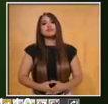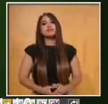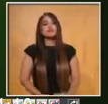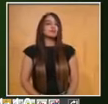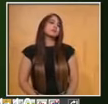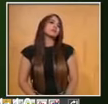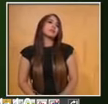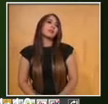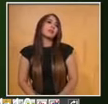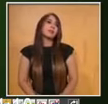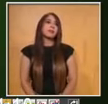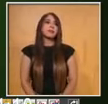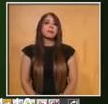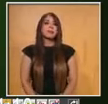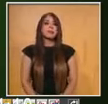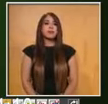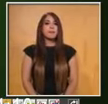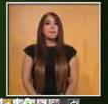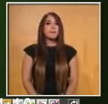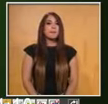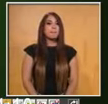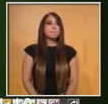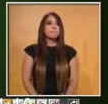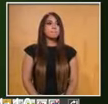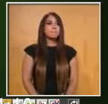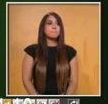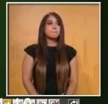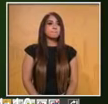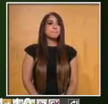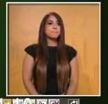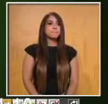Perfecto. Ok, pequeñito.